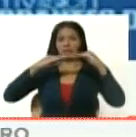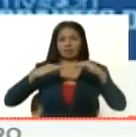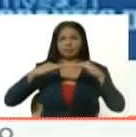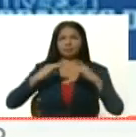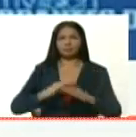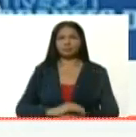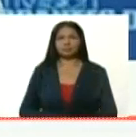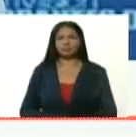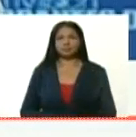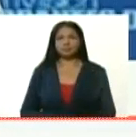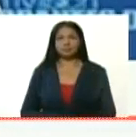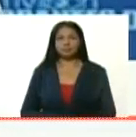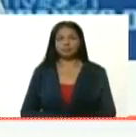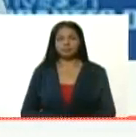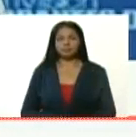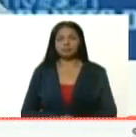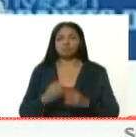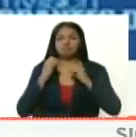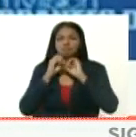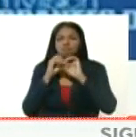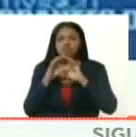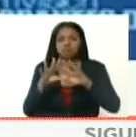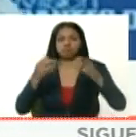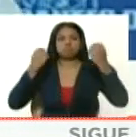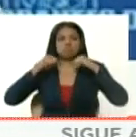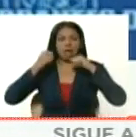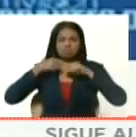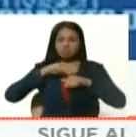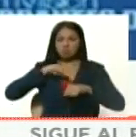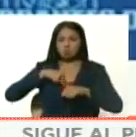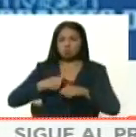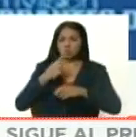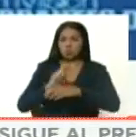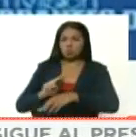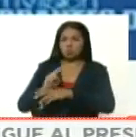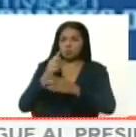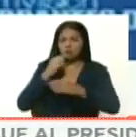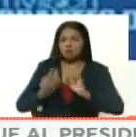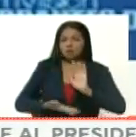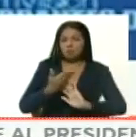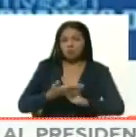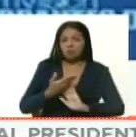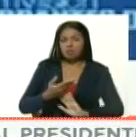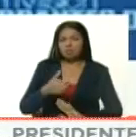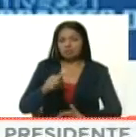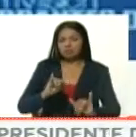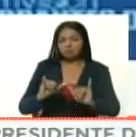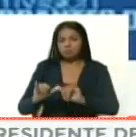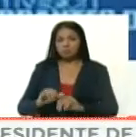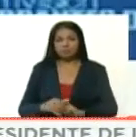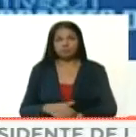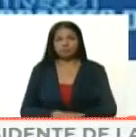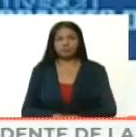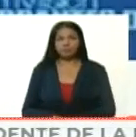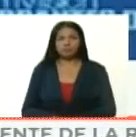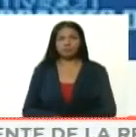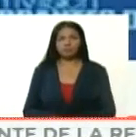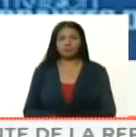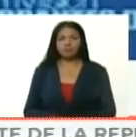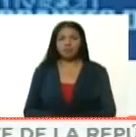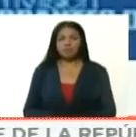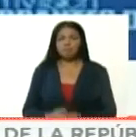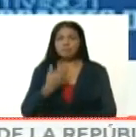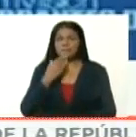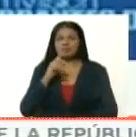la igualdad difundida, practicada, así que muy importante todo esto. Aquí me